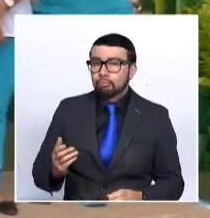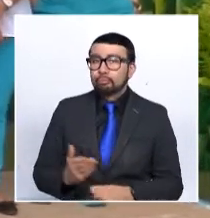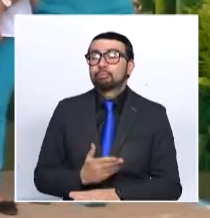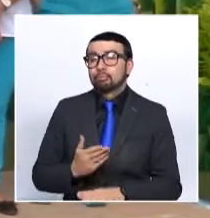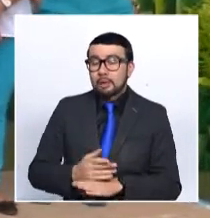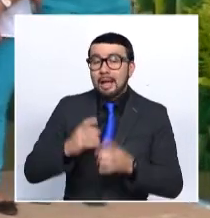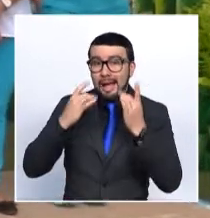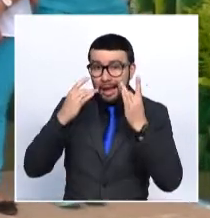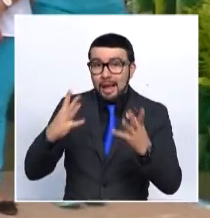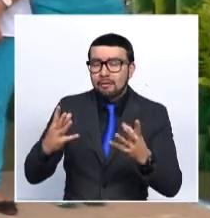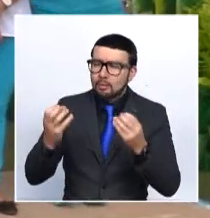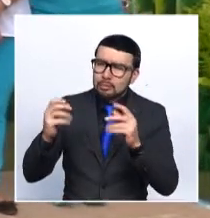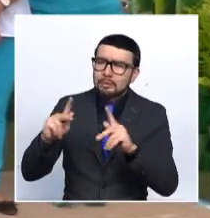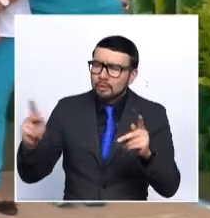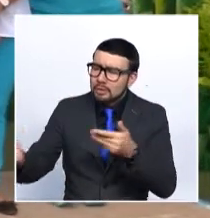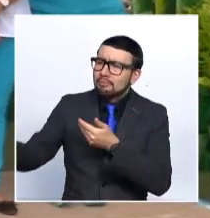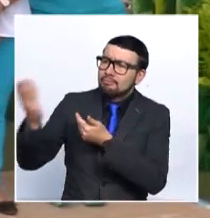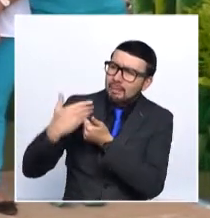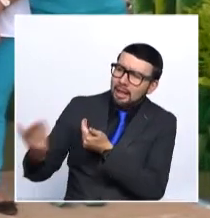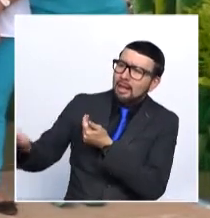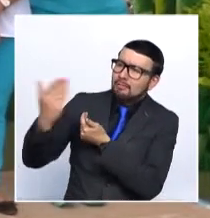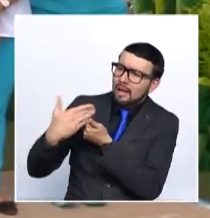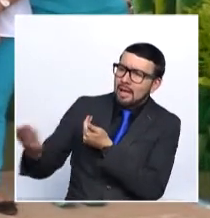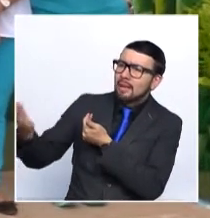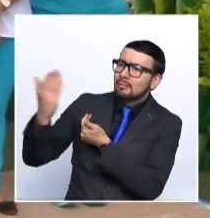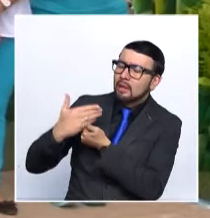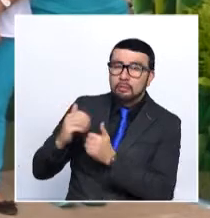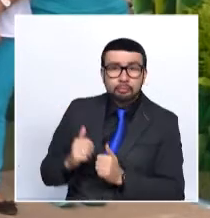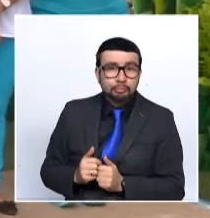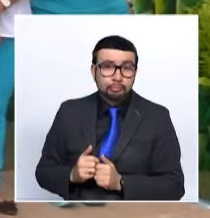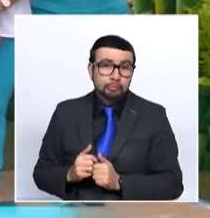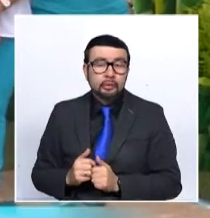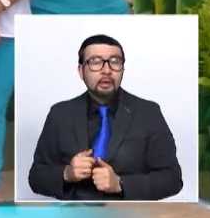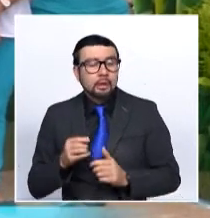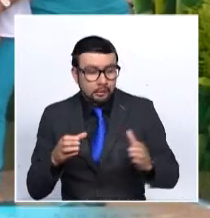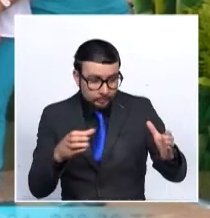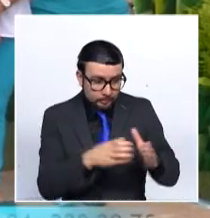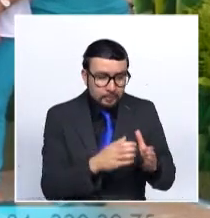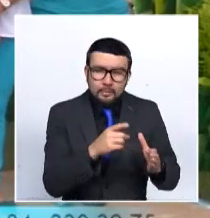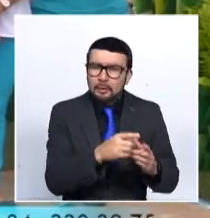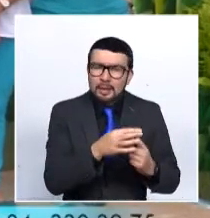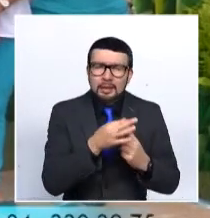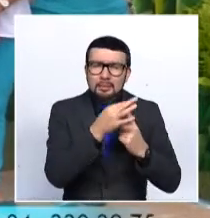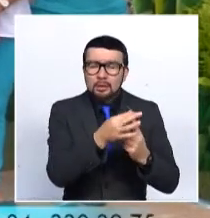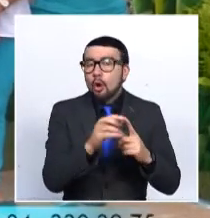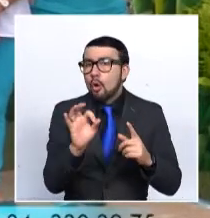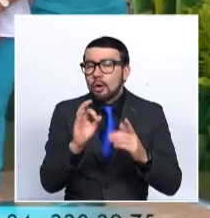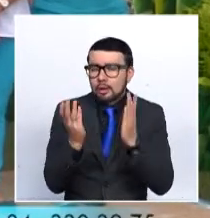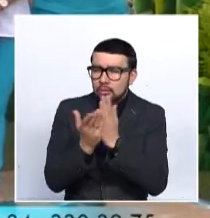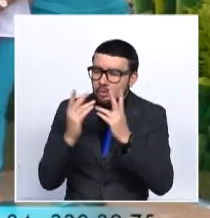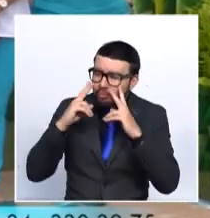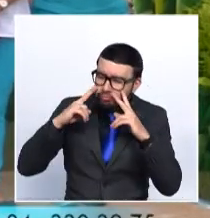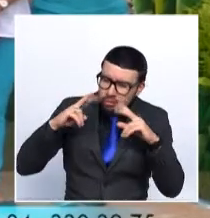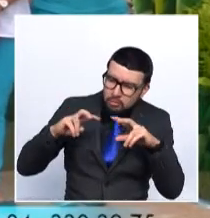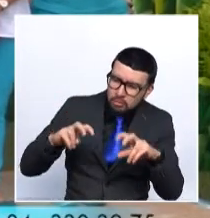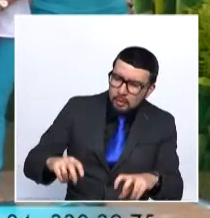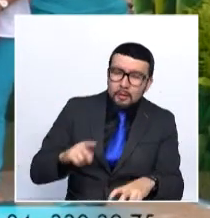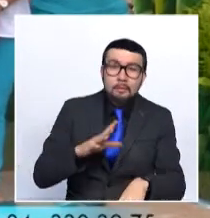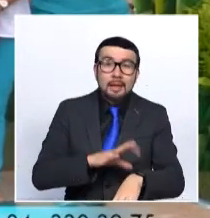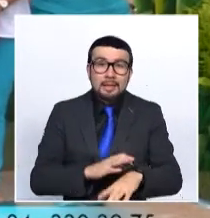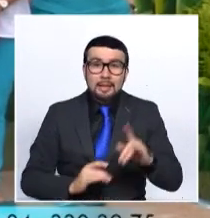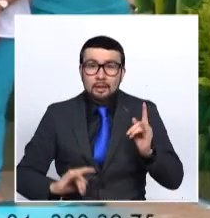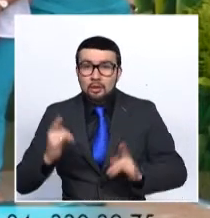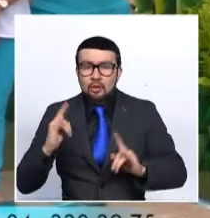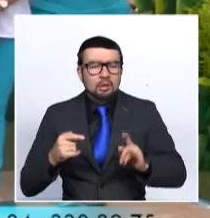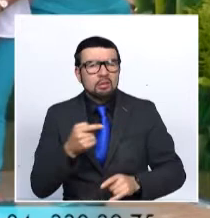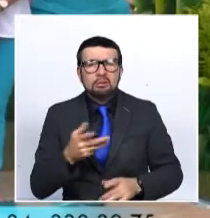por los cuales las personas consultan. Existe una especialidad o un estudio que hacemos nosotros en la medicina biológica